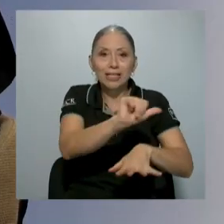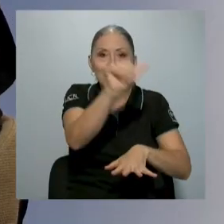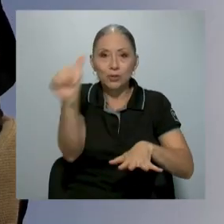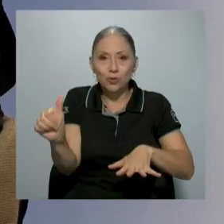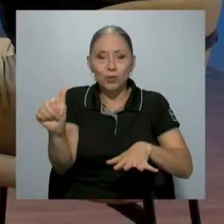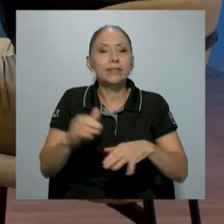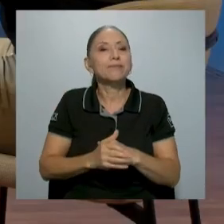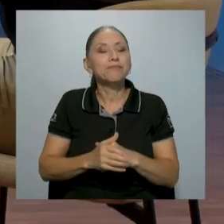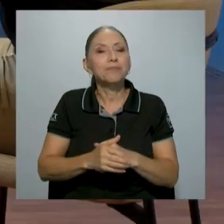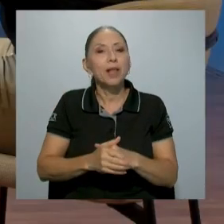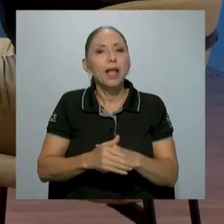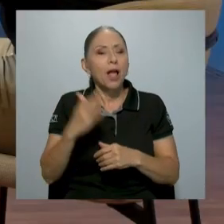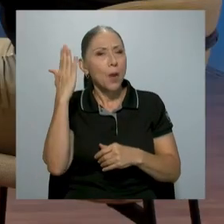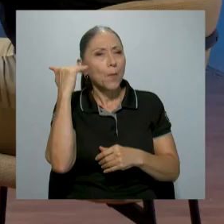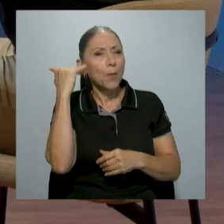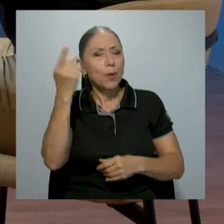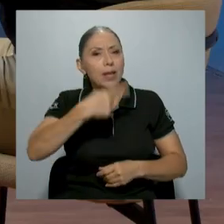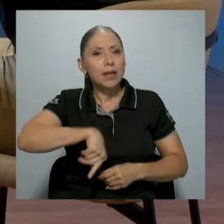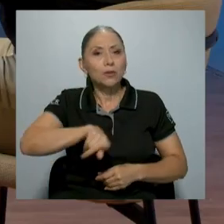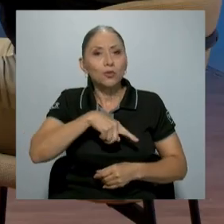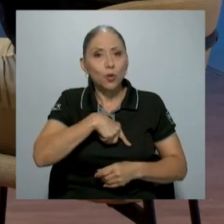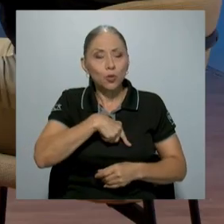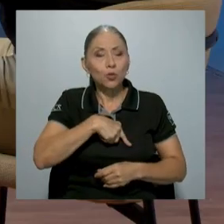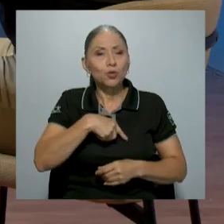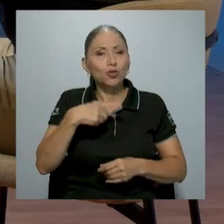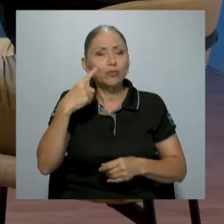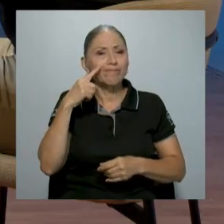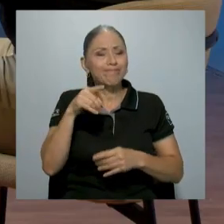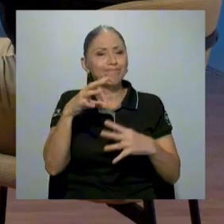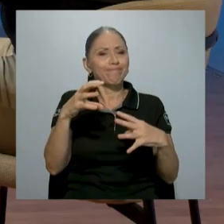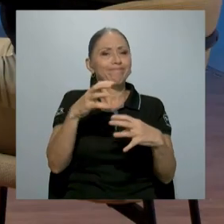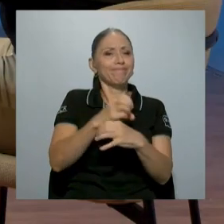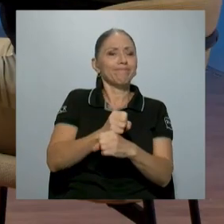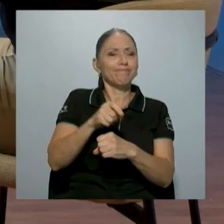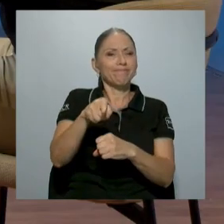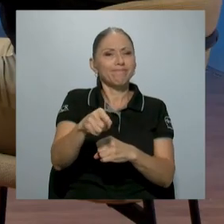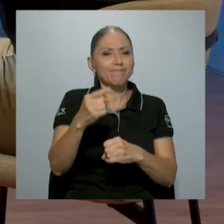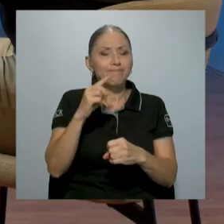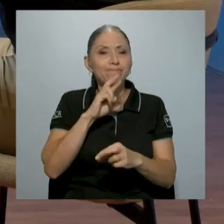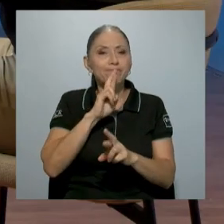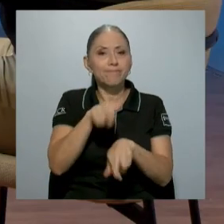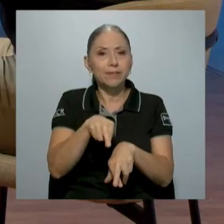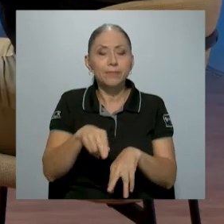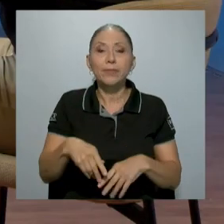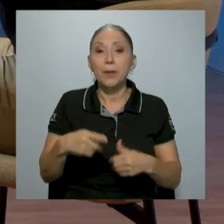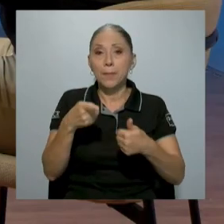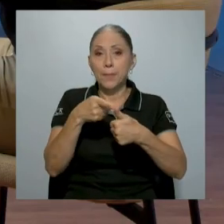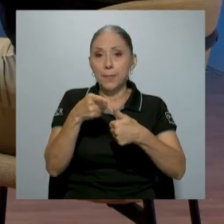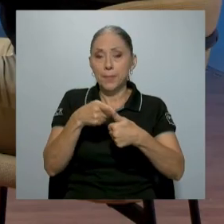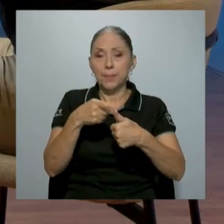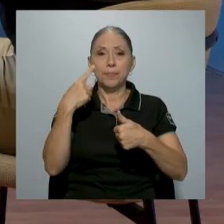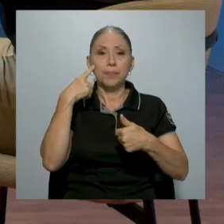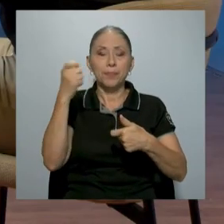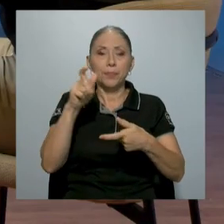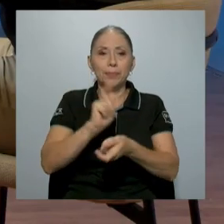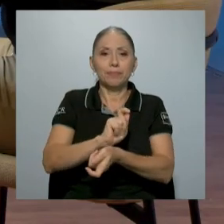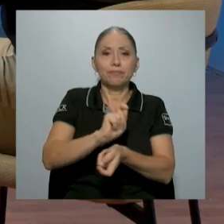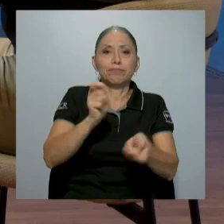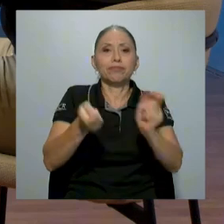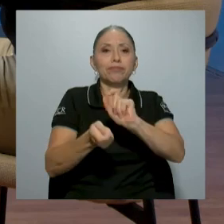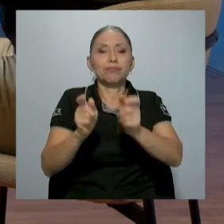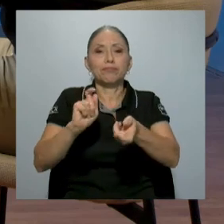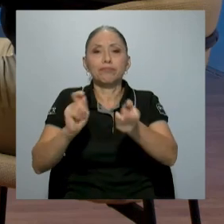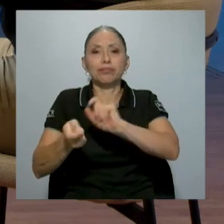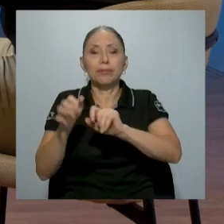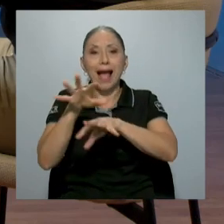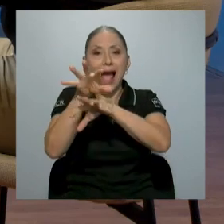¿Por qué, digamos, llegamos a ese análisis o a esa reflexión? Primero, porque hay cambios en los hábitos de consumo